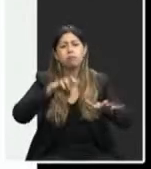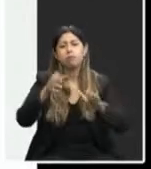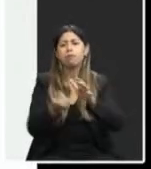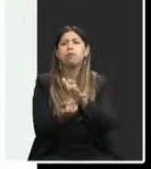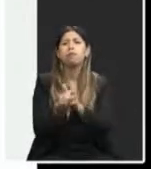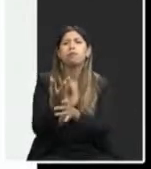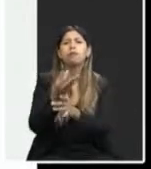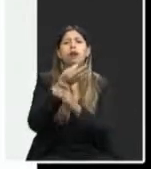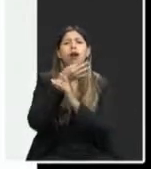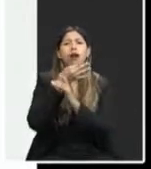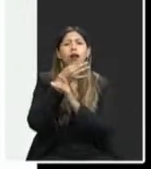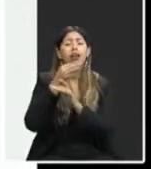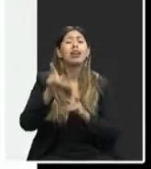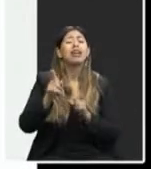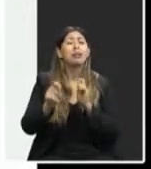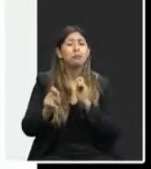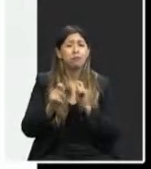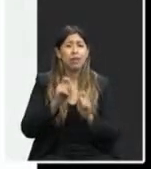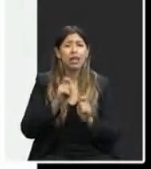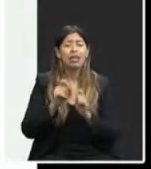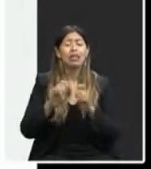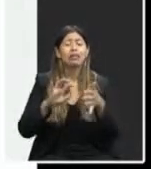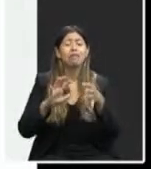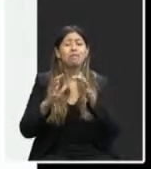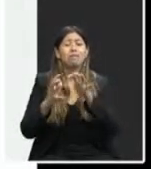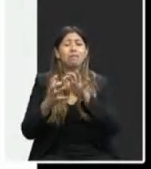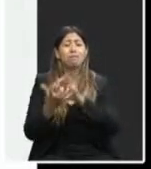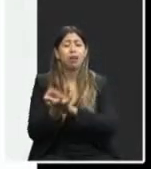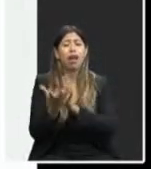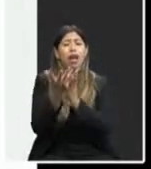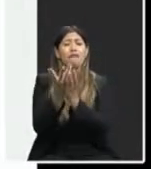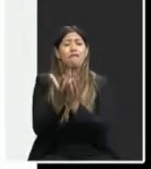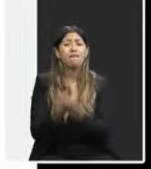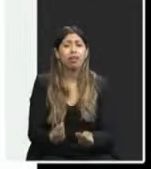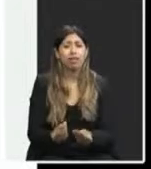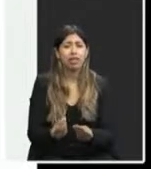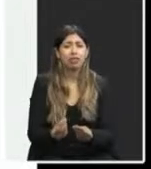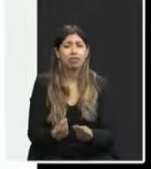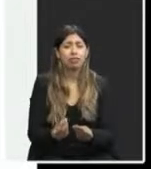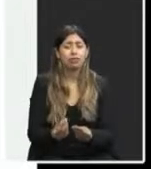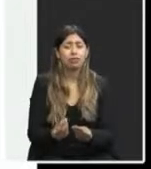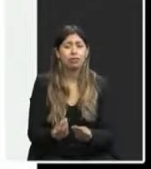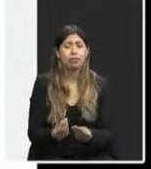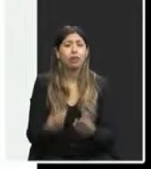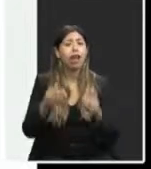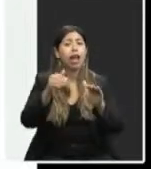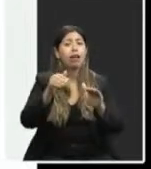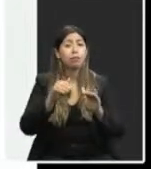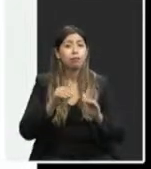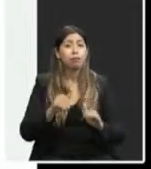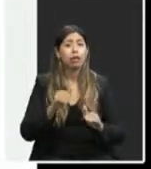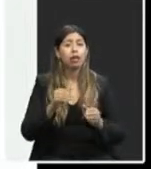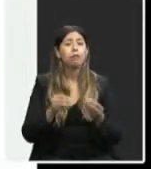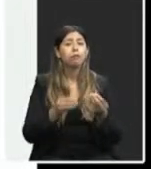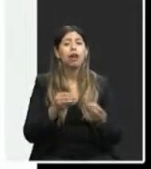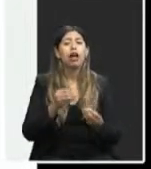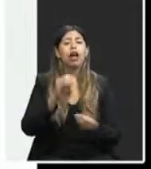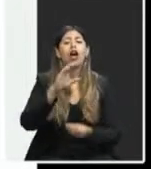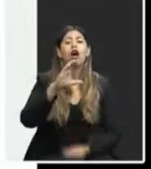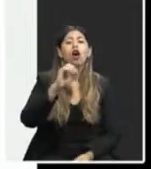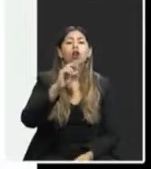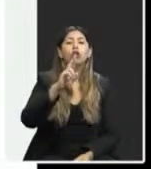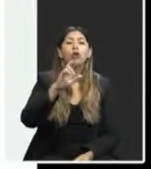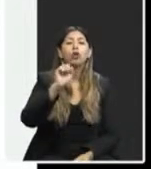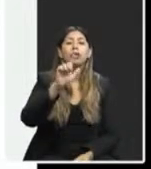animales están en peligro de extinción. Lo mismo pasa con los corales,